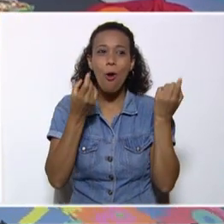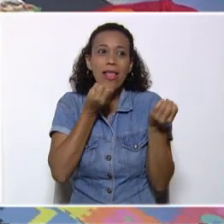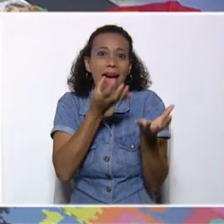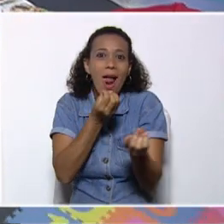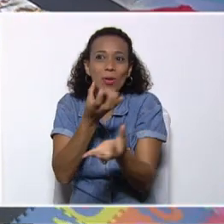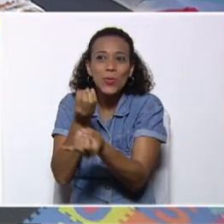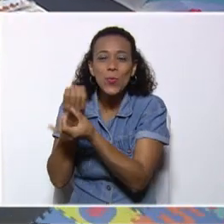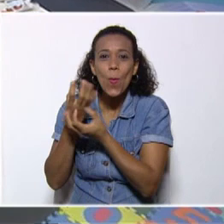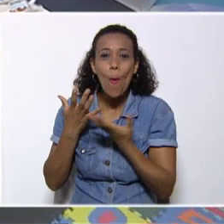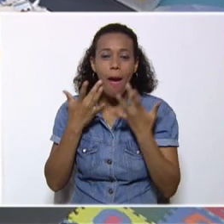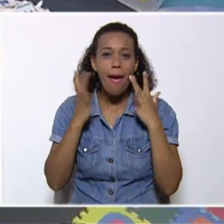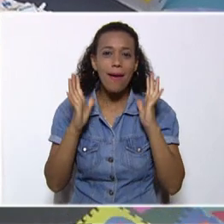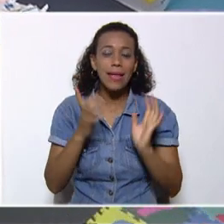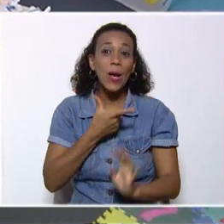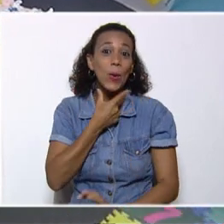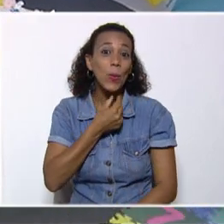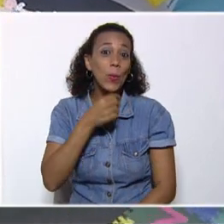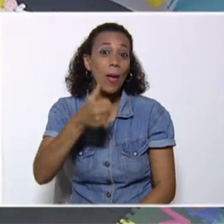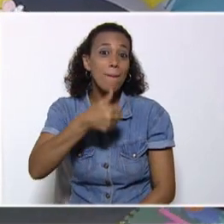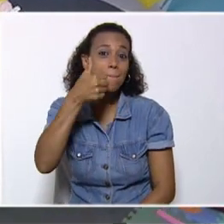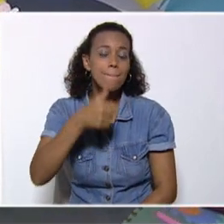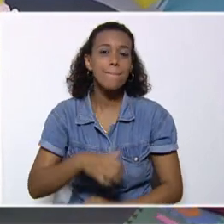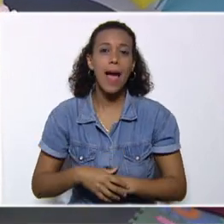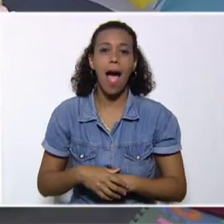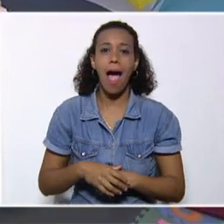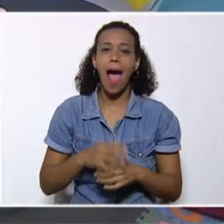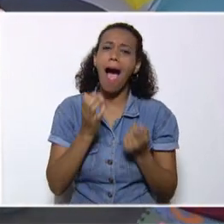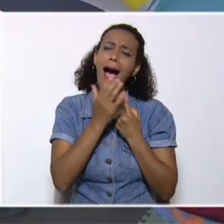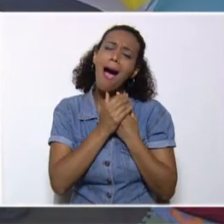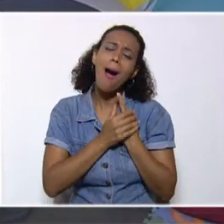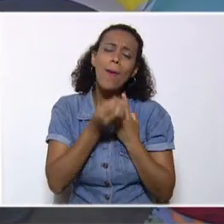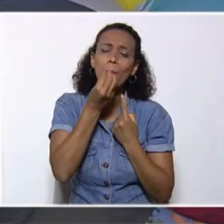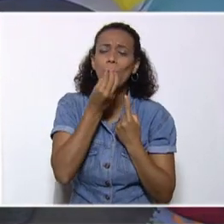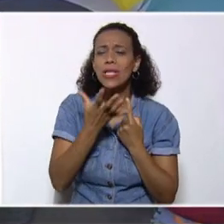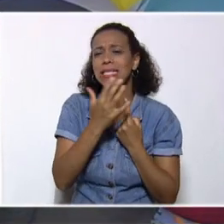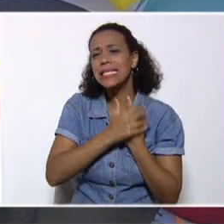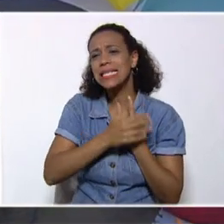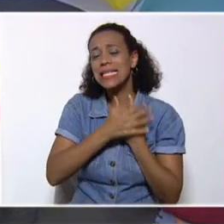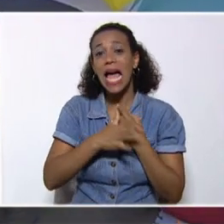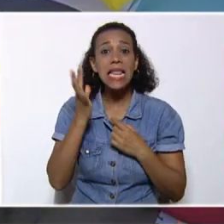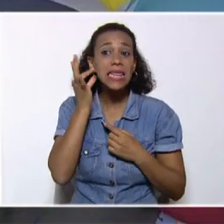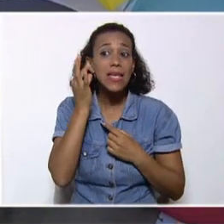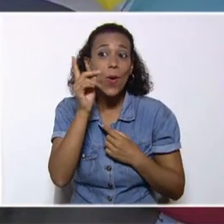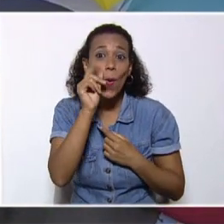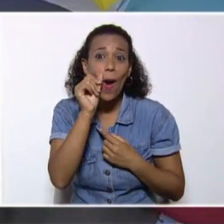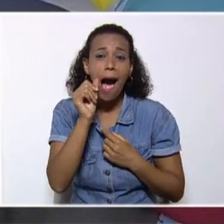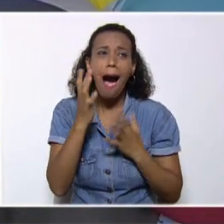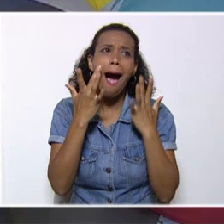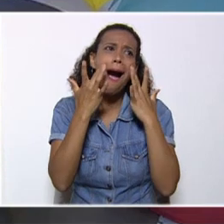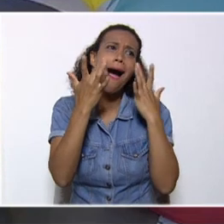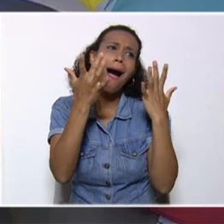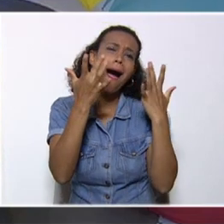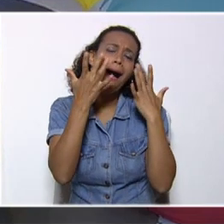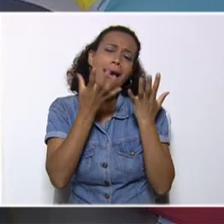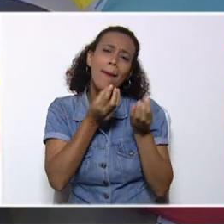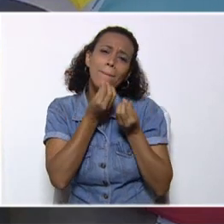narración que nos llena de ternura. Y a nuestras niñas y a nuestros niños los